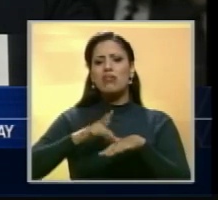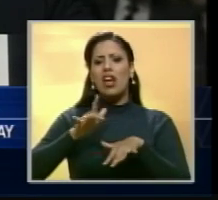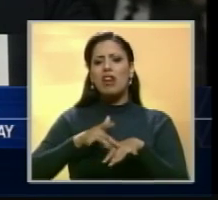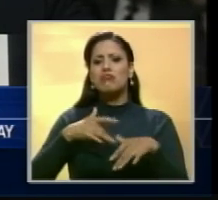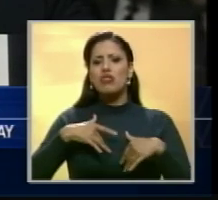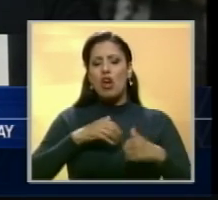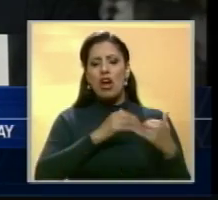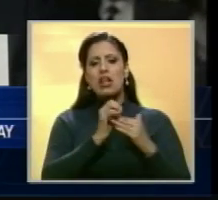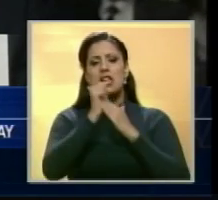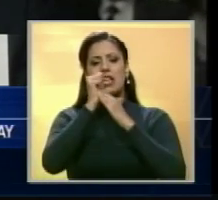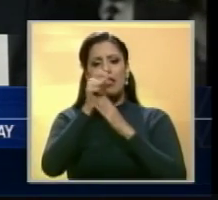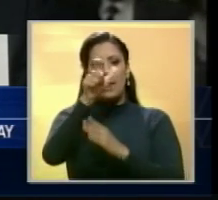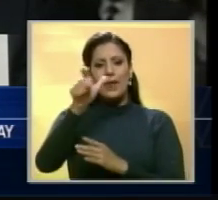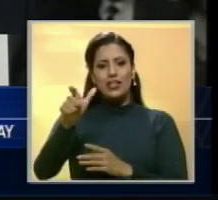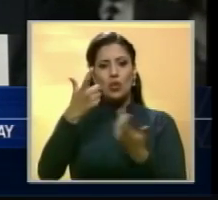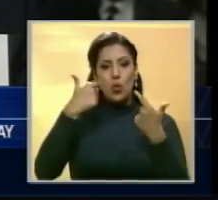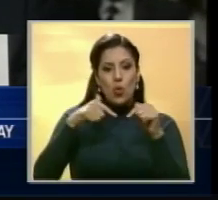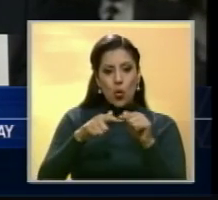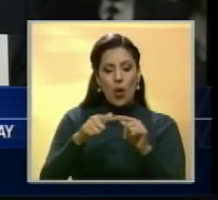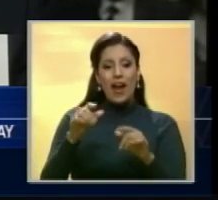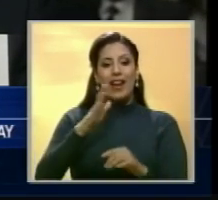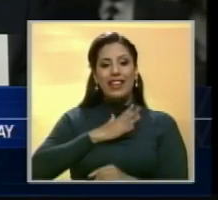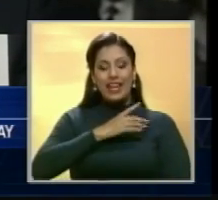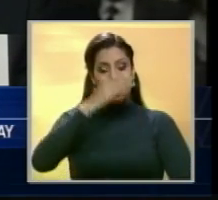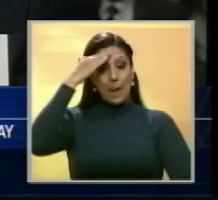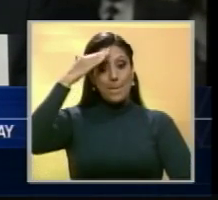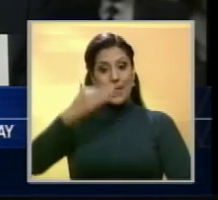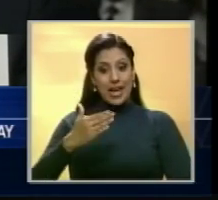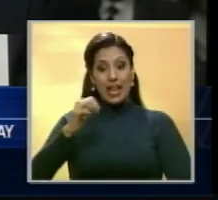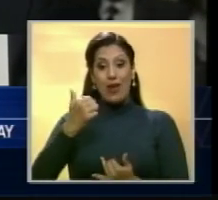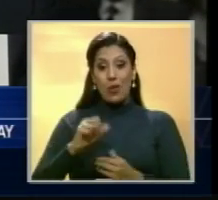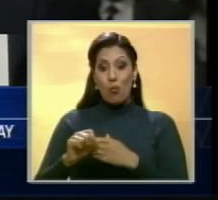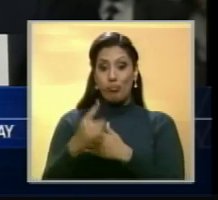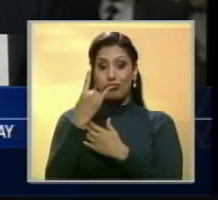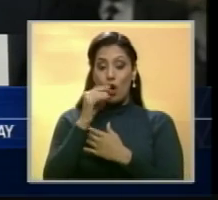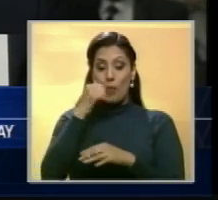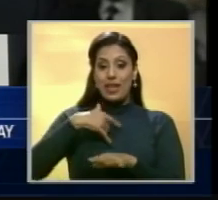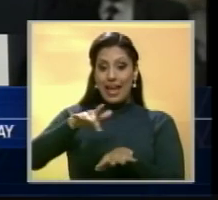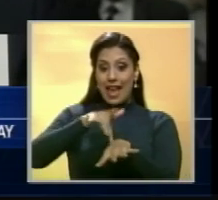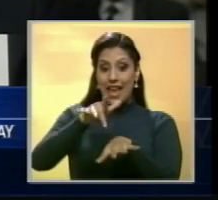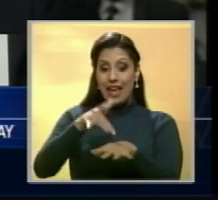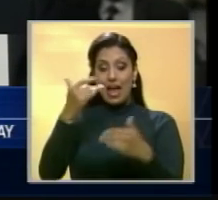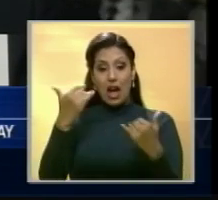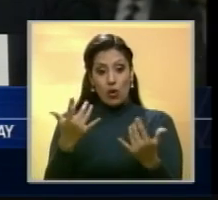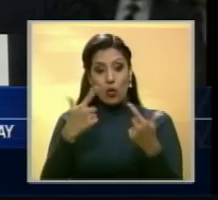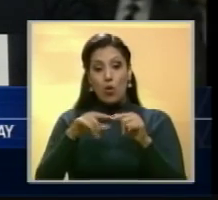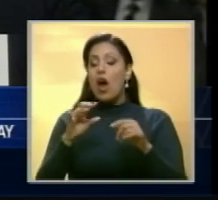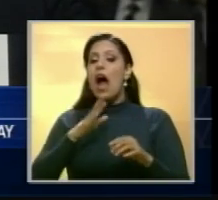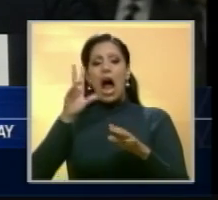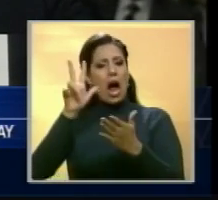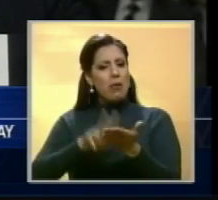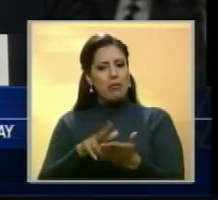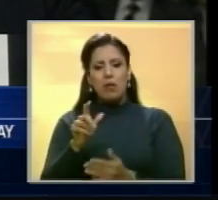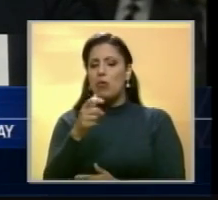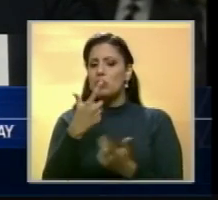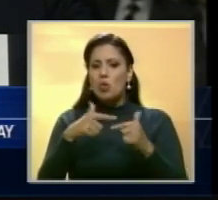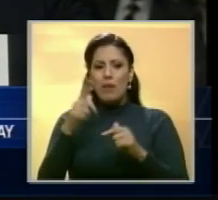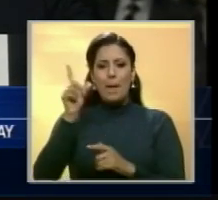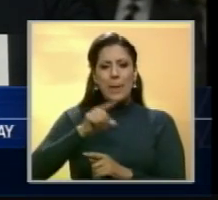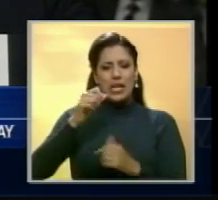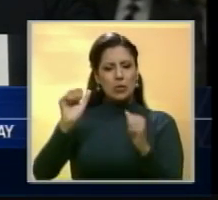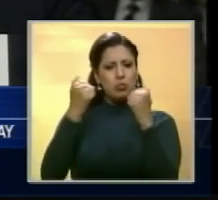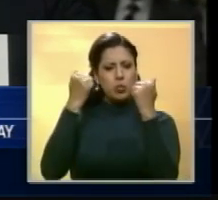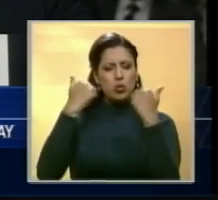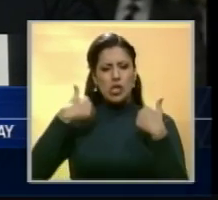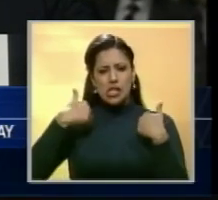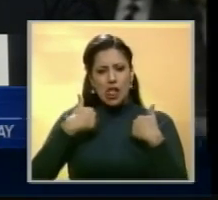que ocupa el liderazgo civil de una de las ramas de las Fuerzas Armadas. El Senado aprobó el nombramiento por unanimidad después de meses de bloqueos